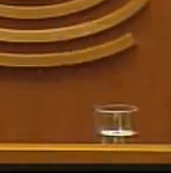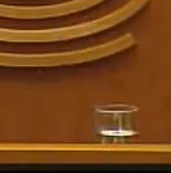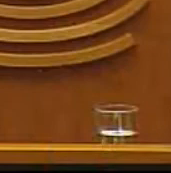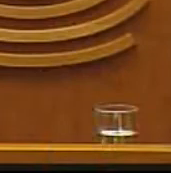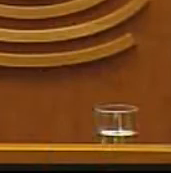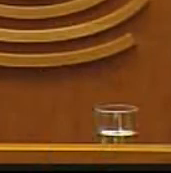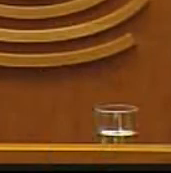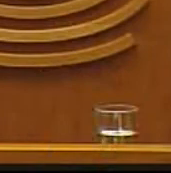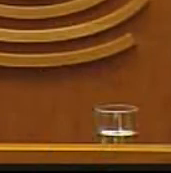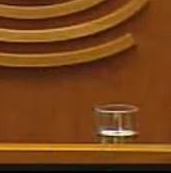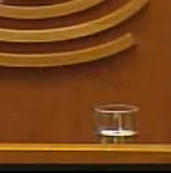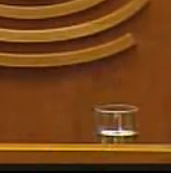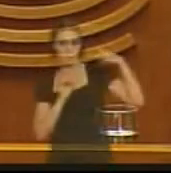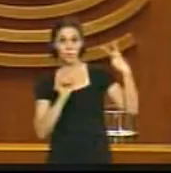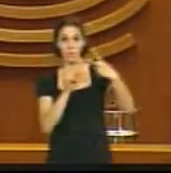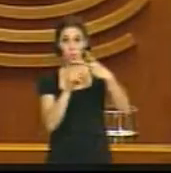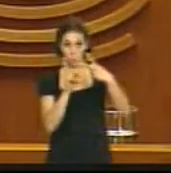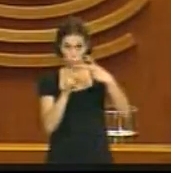Dos,